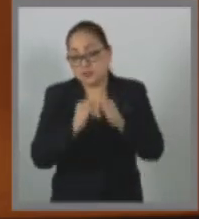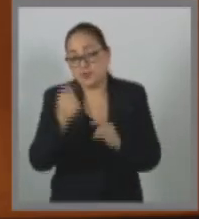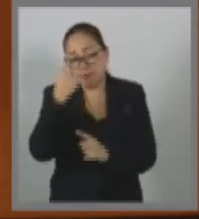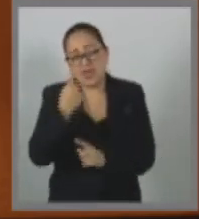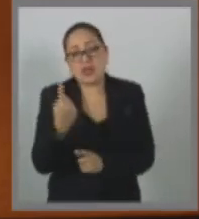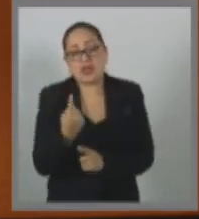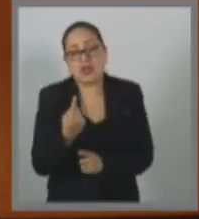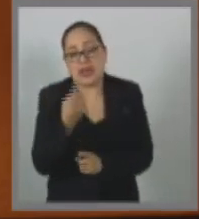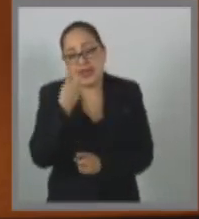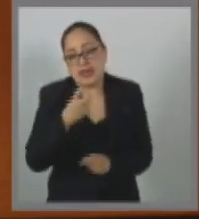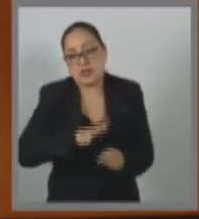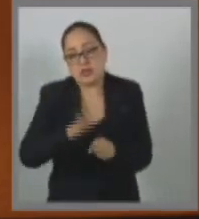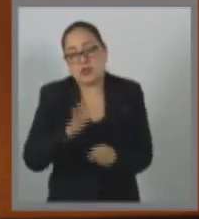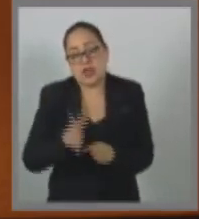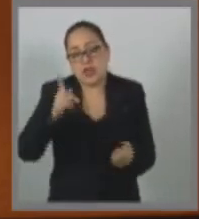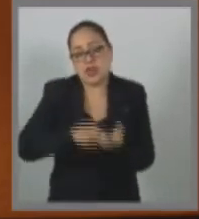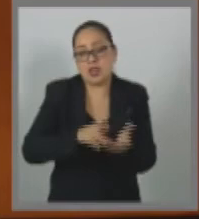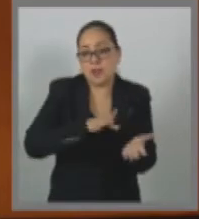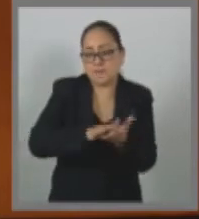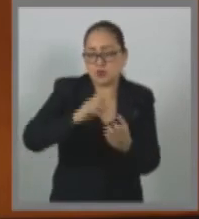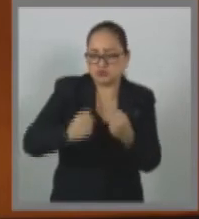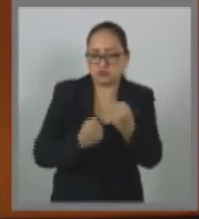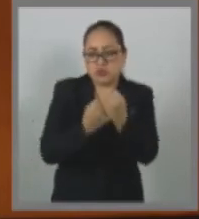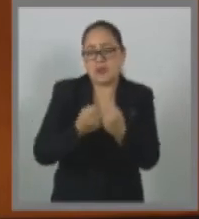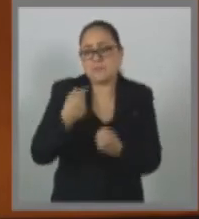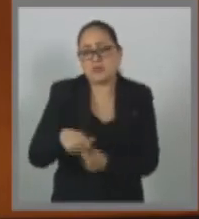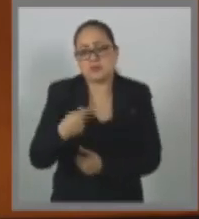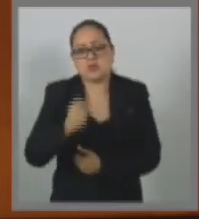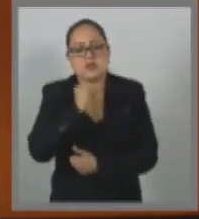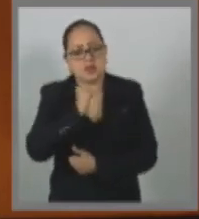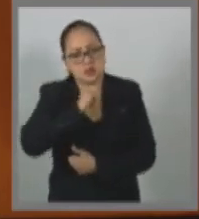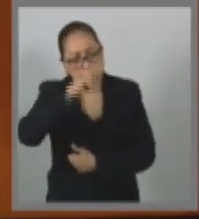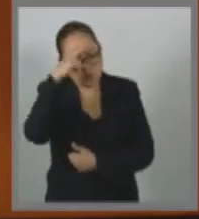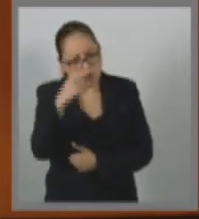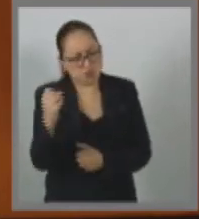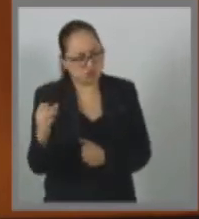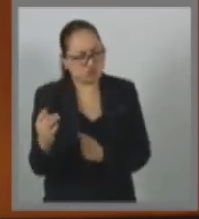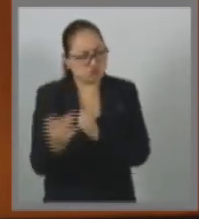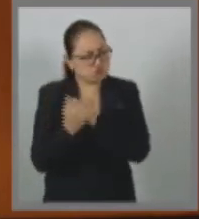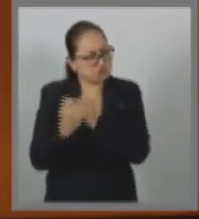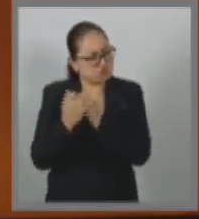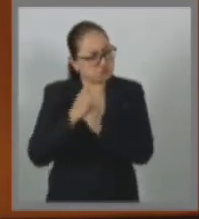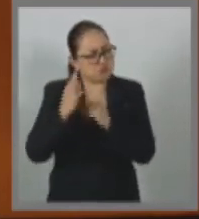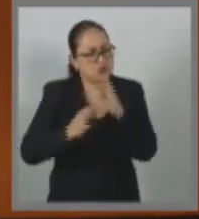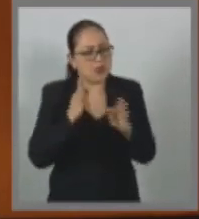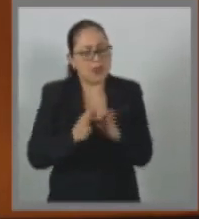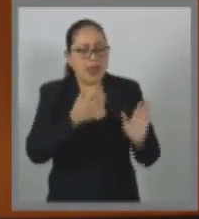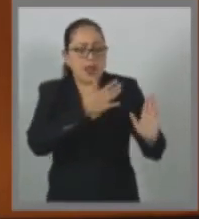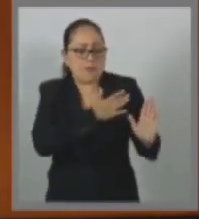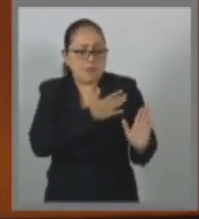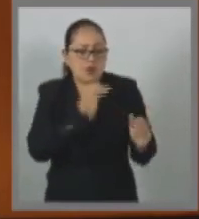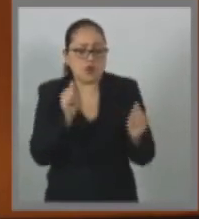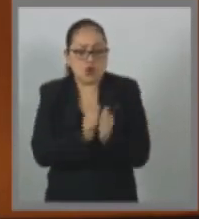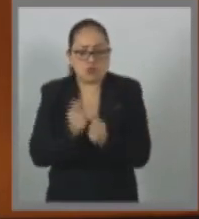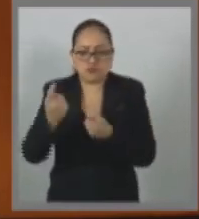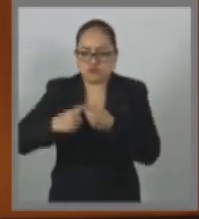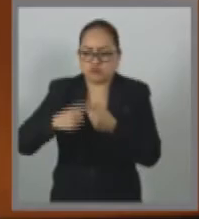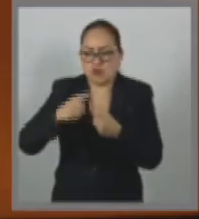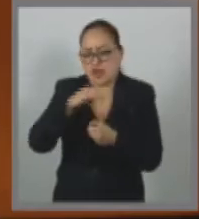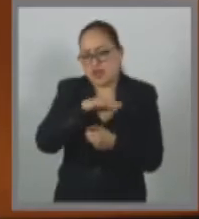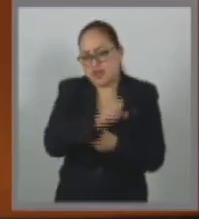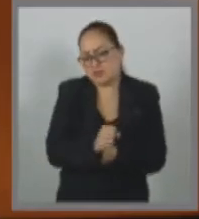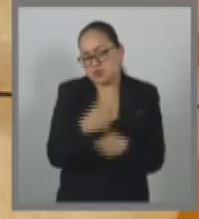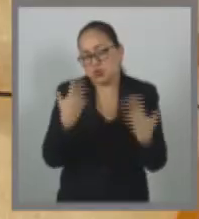cual contamos con el apoyo y respaldo del Senado de la República, cuyo compromiso con la seguridad social es